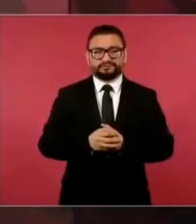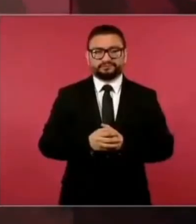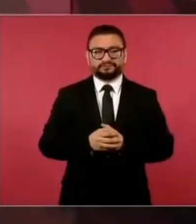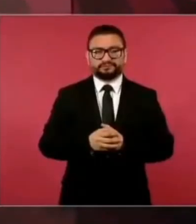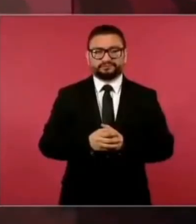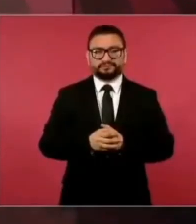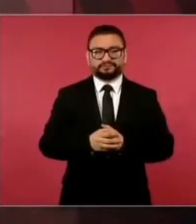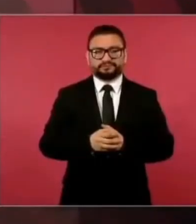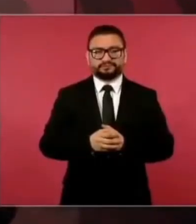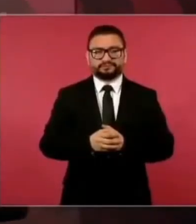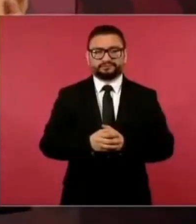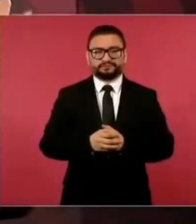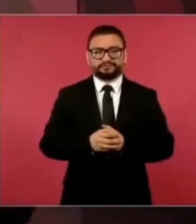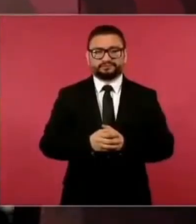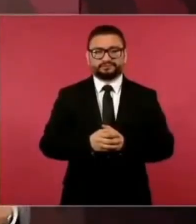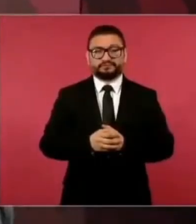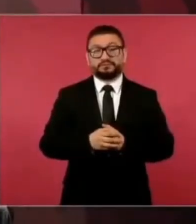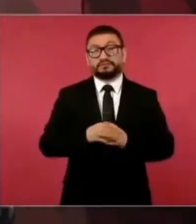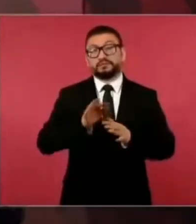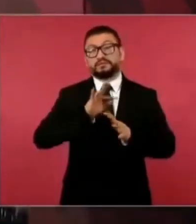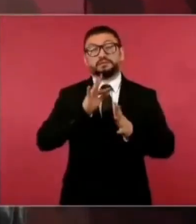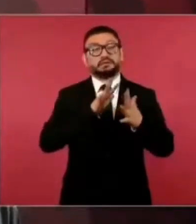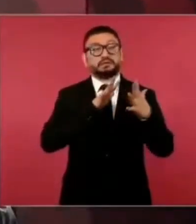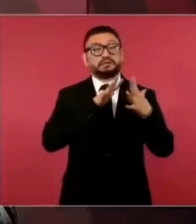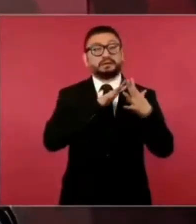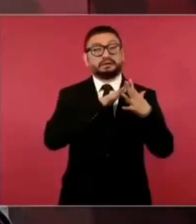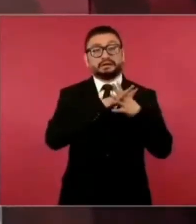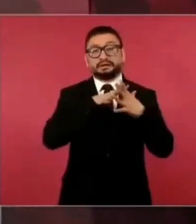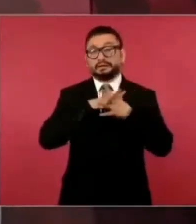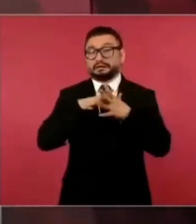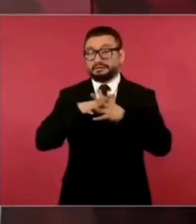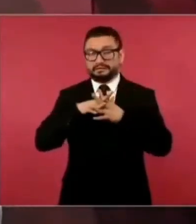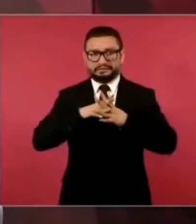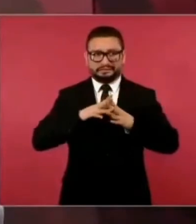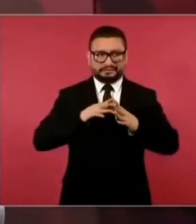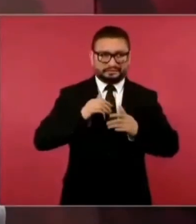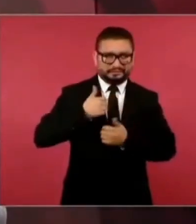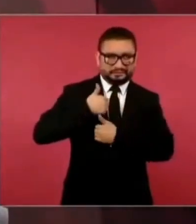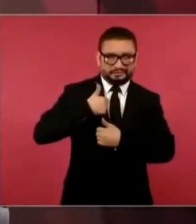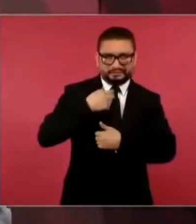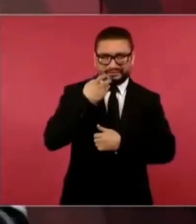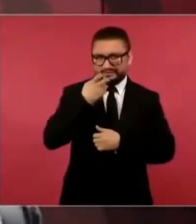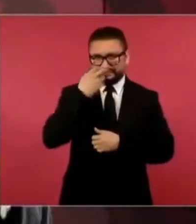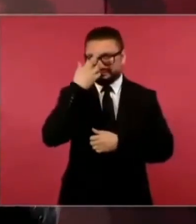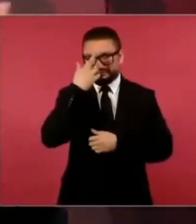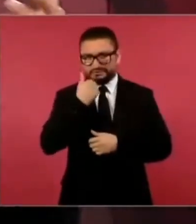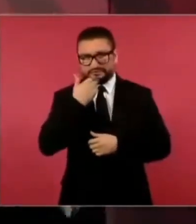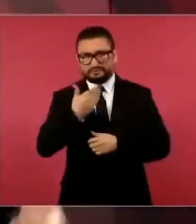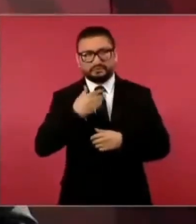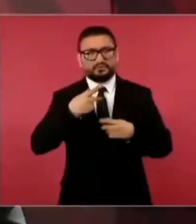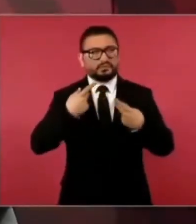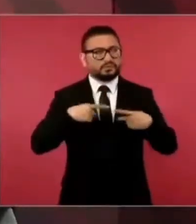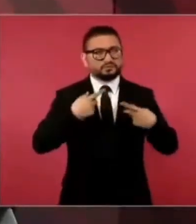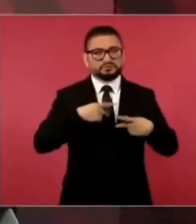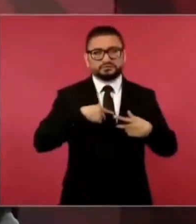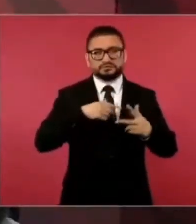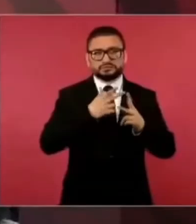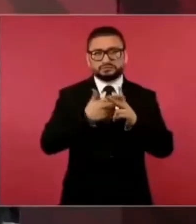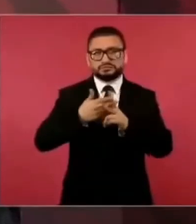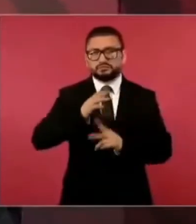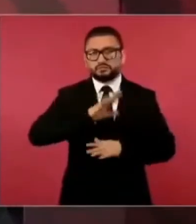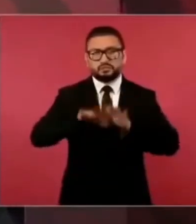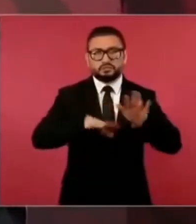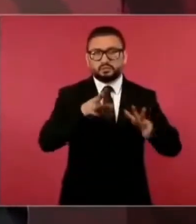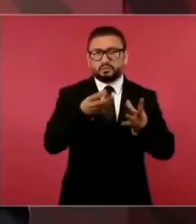aunque sea con la guerra, con lo irracional, con la pérdida de vidas de millones de